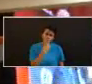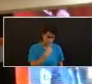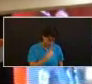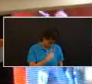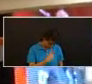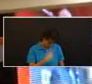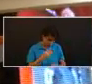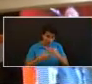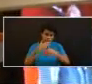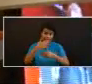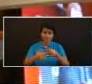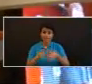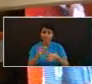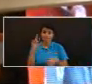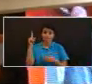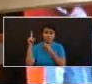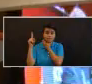de ti.